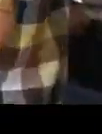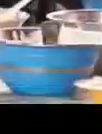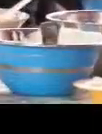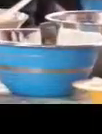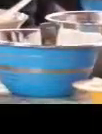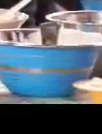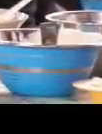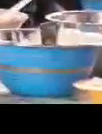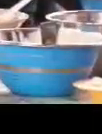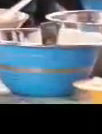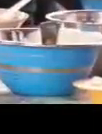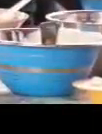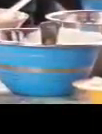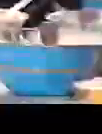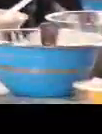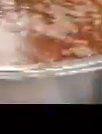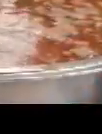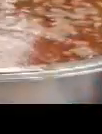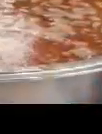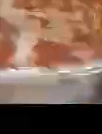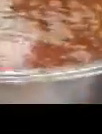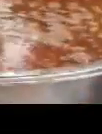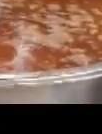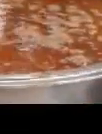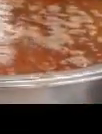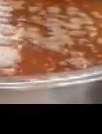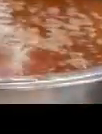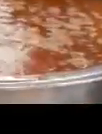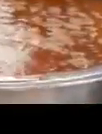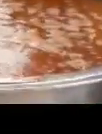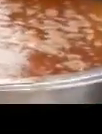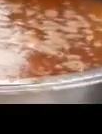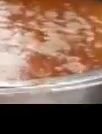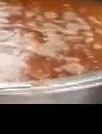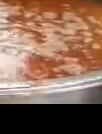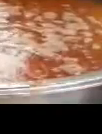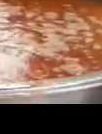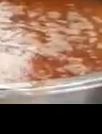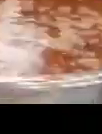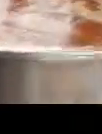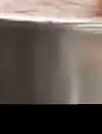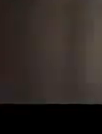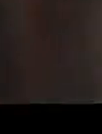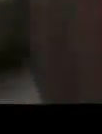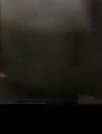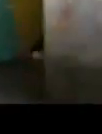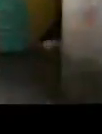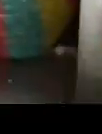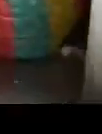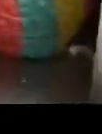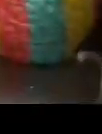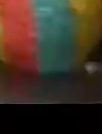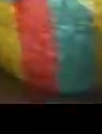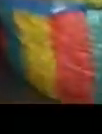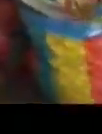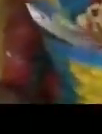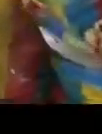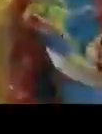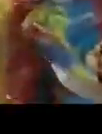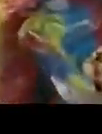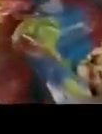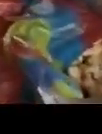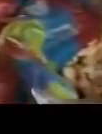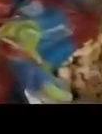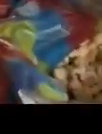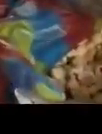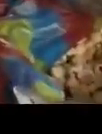cocinadita, y ahí le traemos. Trabajamos aquí en los ceviches Doña Mari, que está ubicado aquí en Riobamba, en la explanada del Coliseo Teodoro